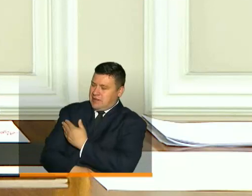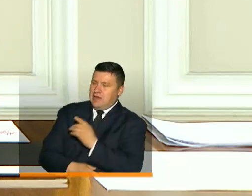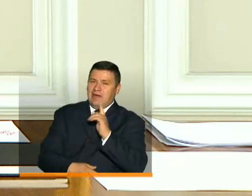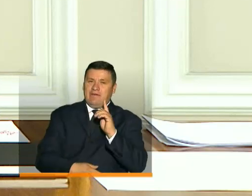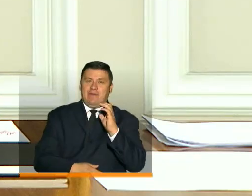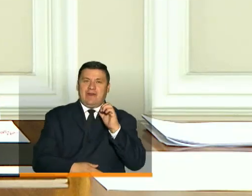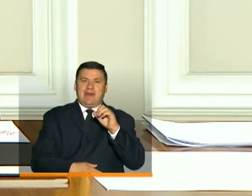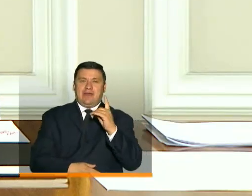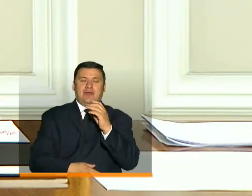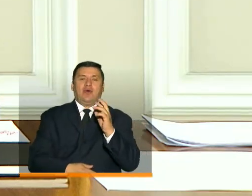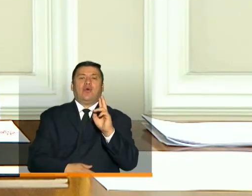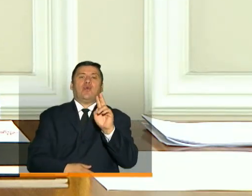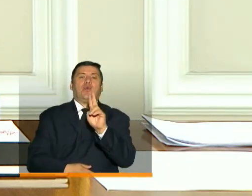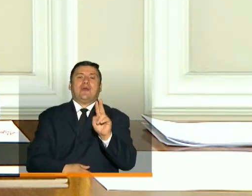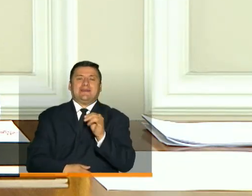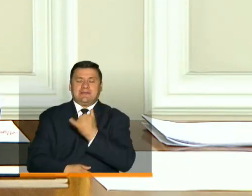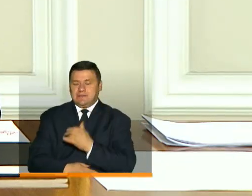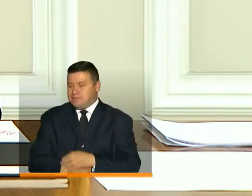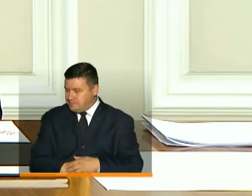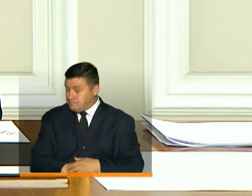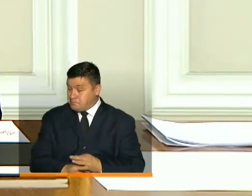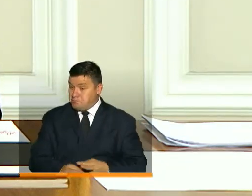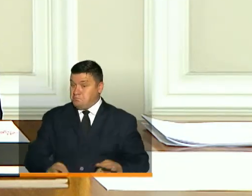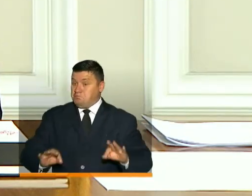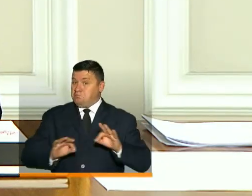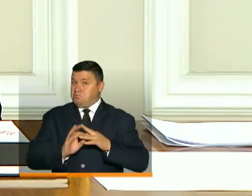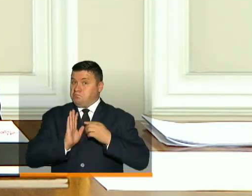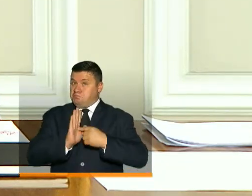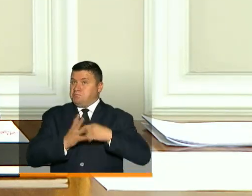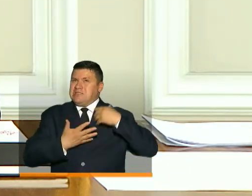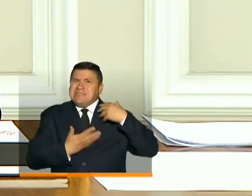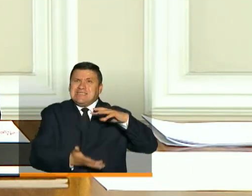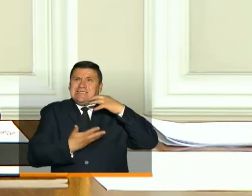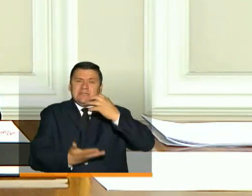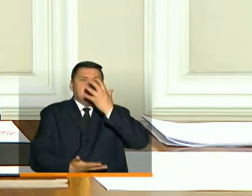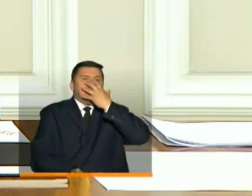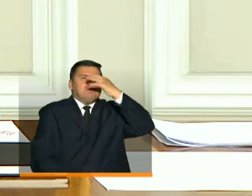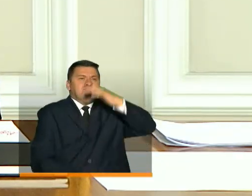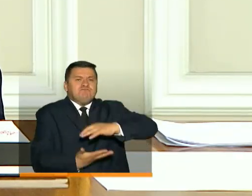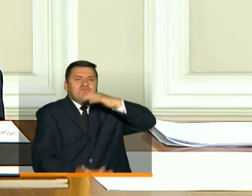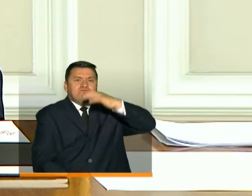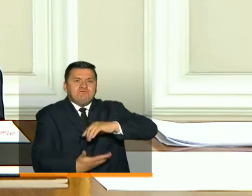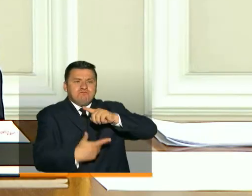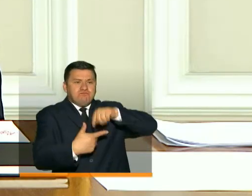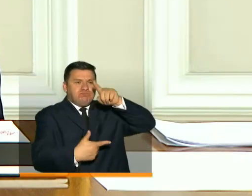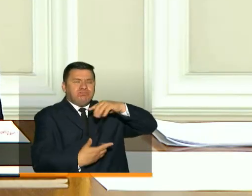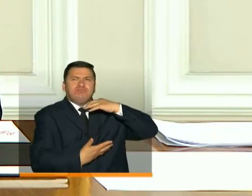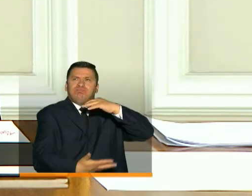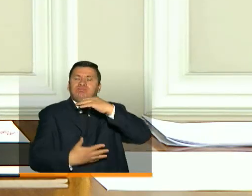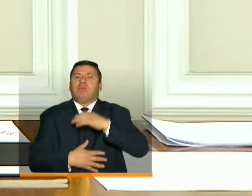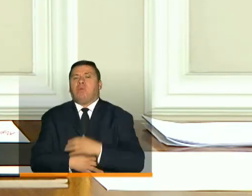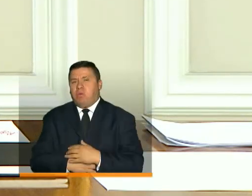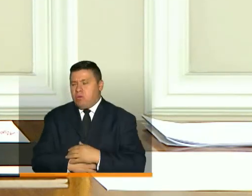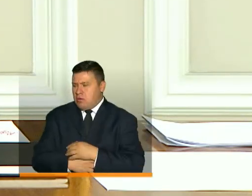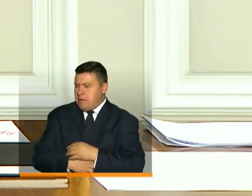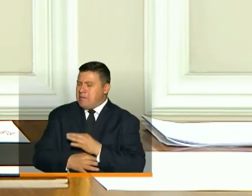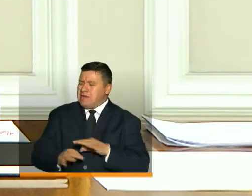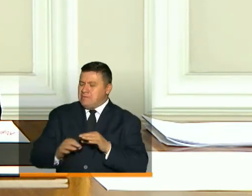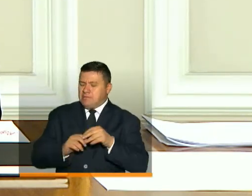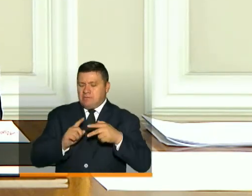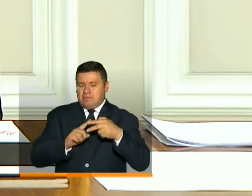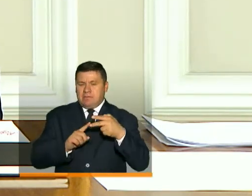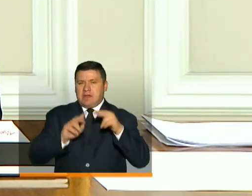yo creo que este es un balance importante de dispersión. Dos temas que yo quisiera también que usted le hable a los